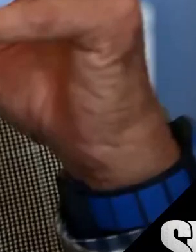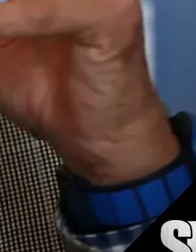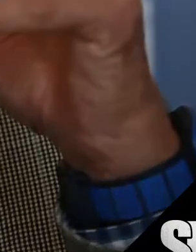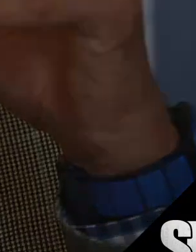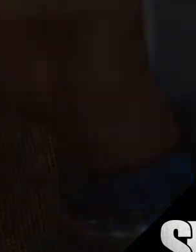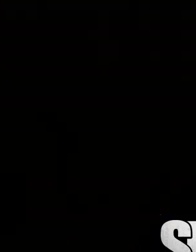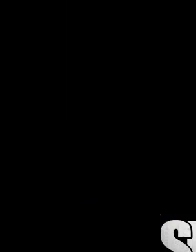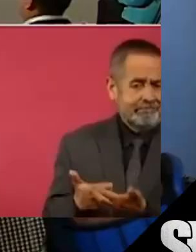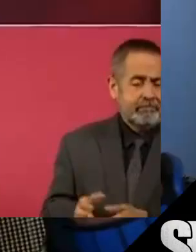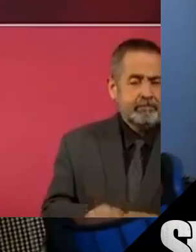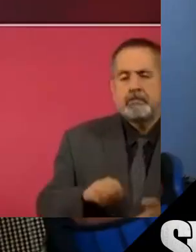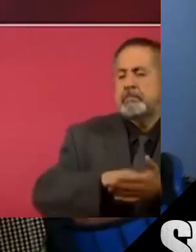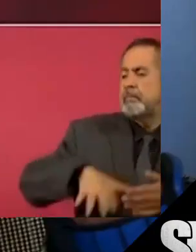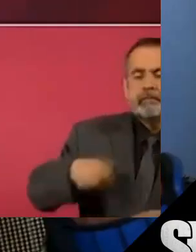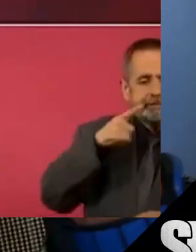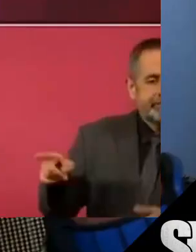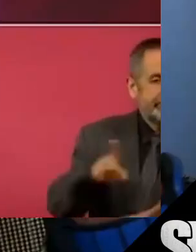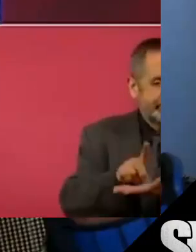presidente mexicano.